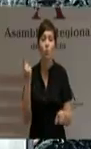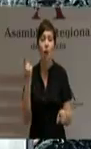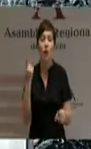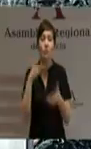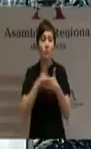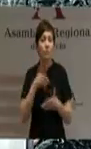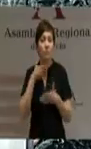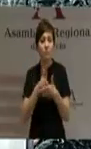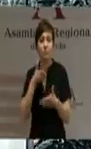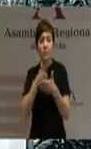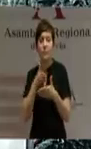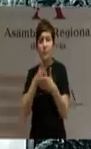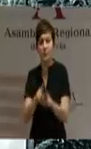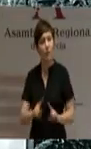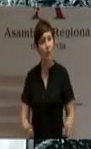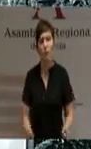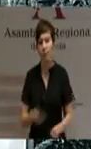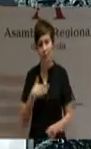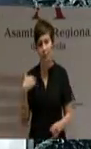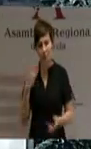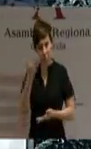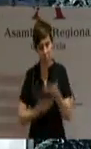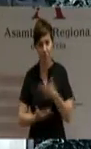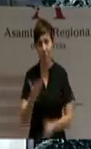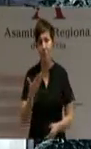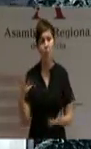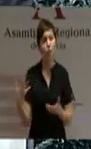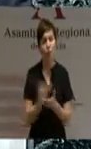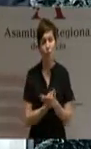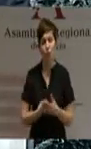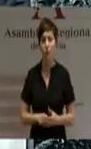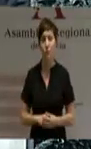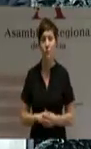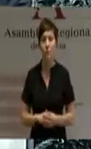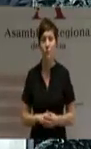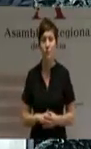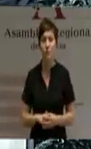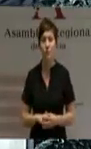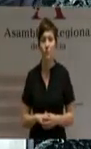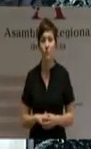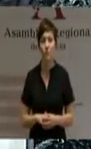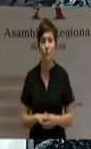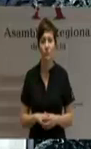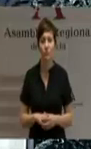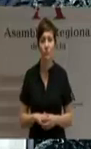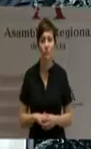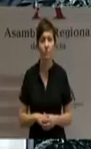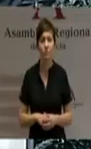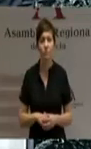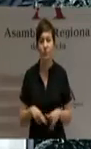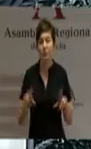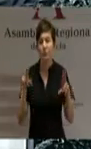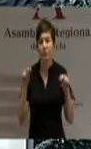abrimos a partir de hoy para solucionar los problemas de esta región. Ya termino,